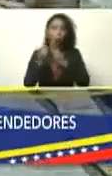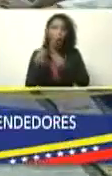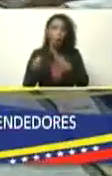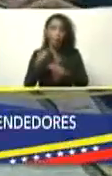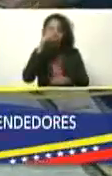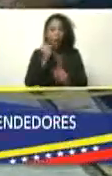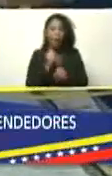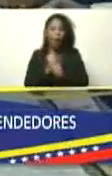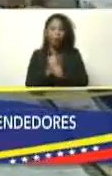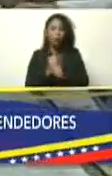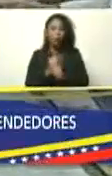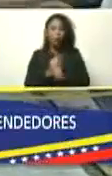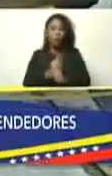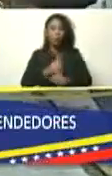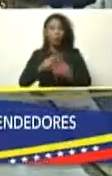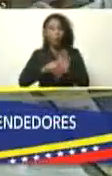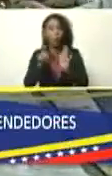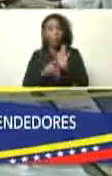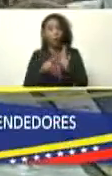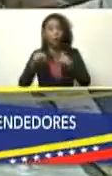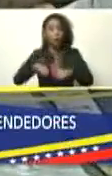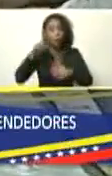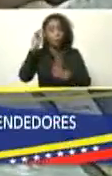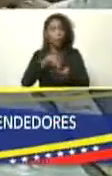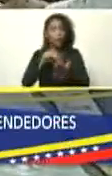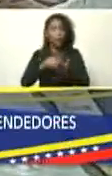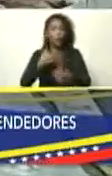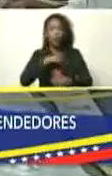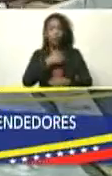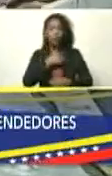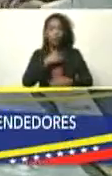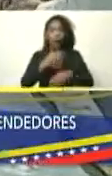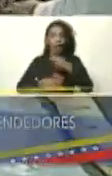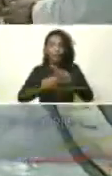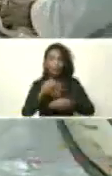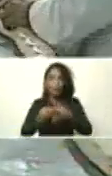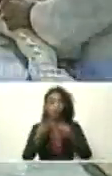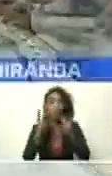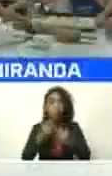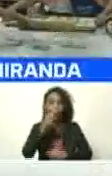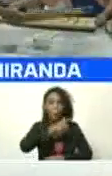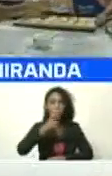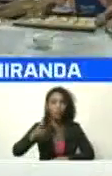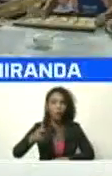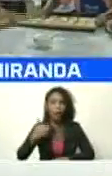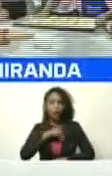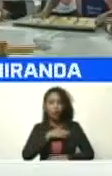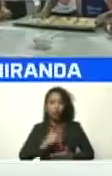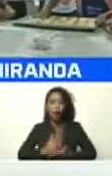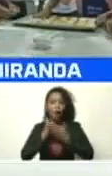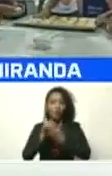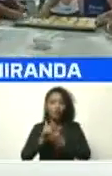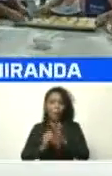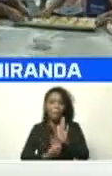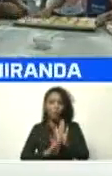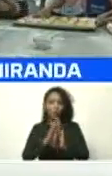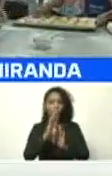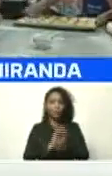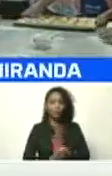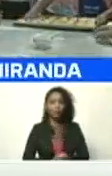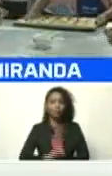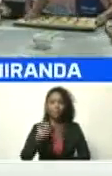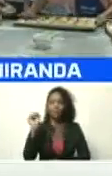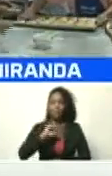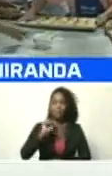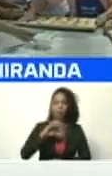trabajo total. Y aquí en Miranda, bueno, estamos elevadísimo el número de personas que lo estamos ayudando a surgir. Sí, expresidente. Mire,